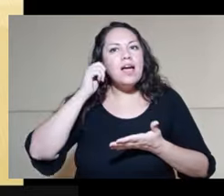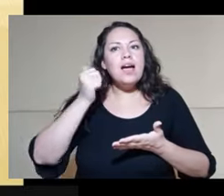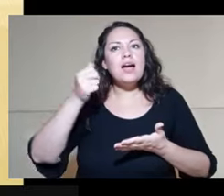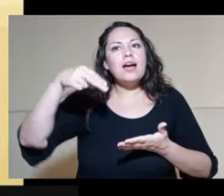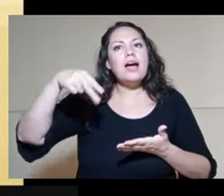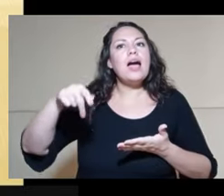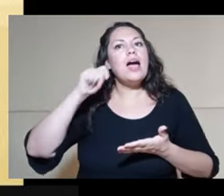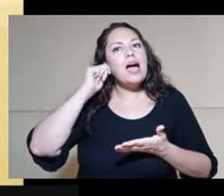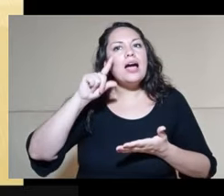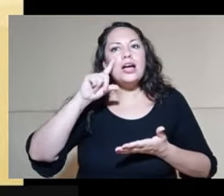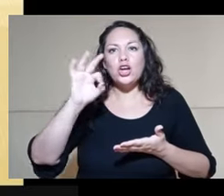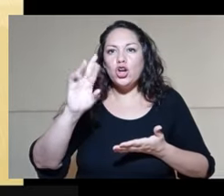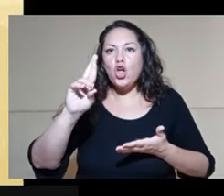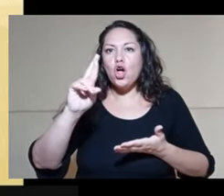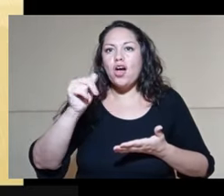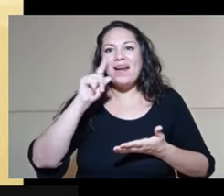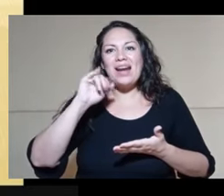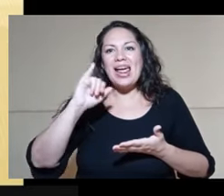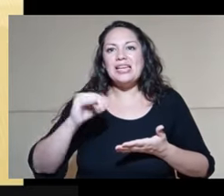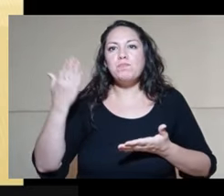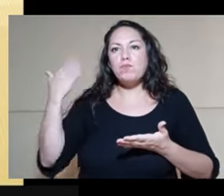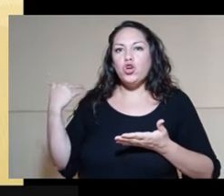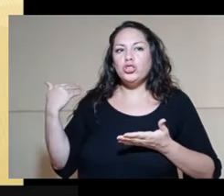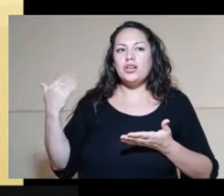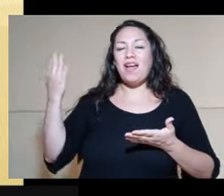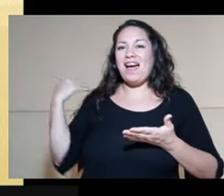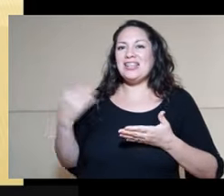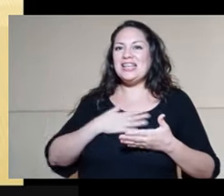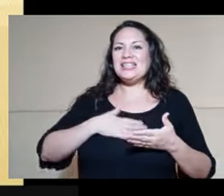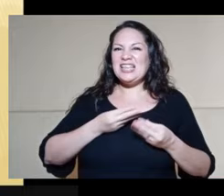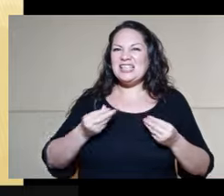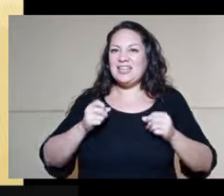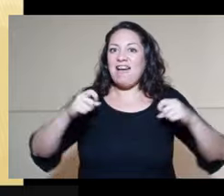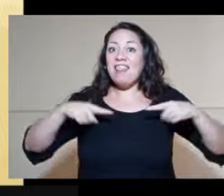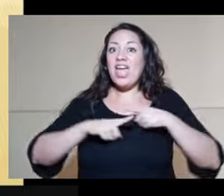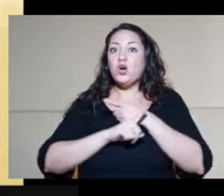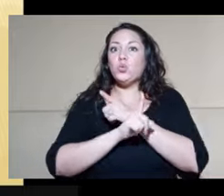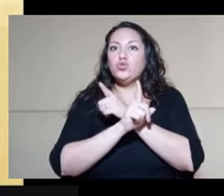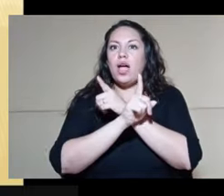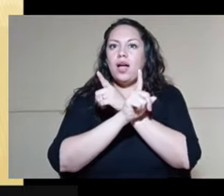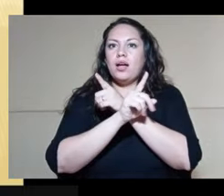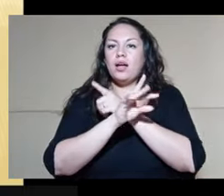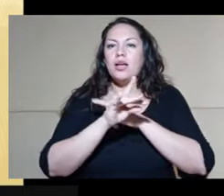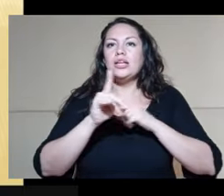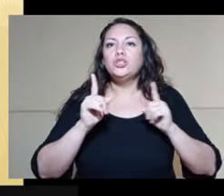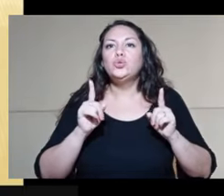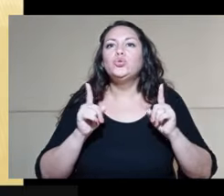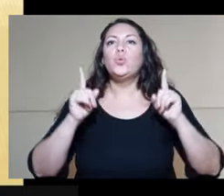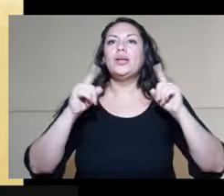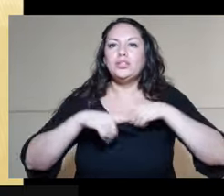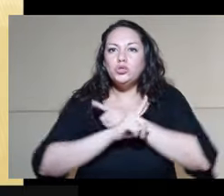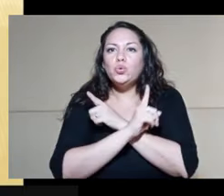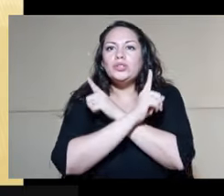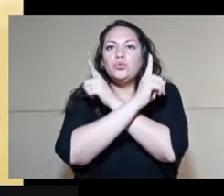de la raíz posterior, entra por atrás, por la parte de la neurona sensitiva, se decusa,